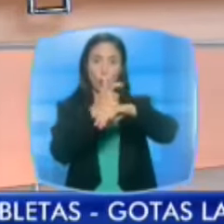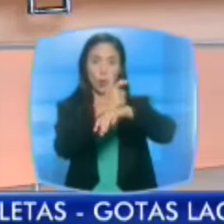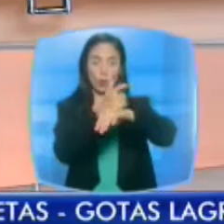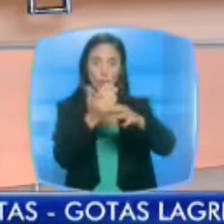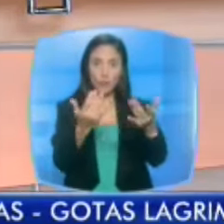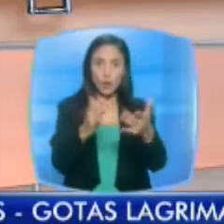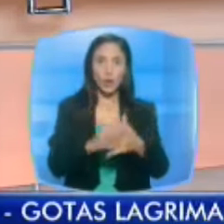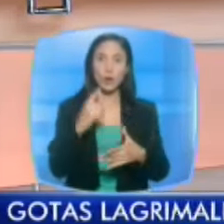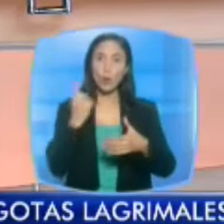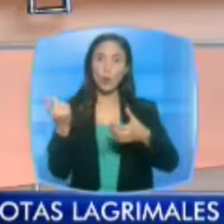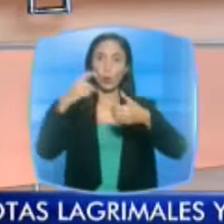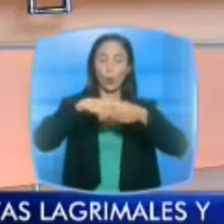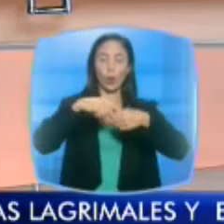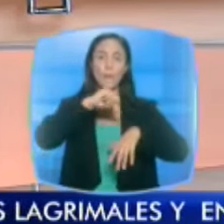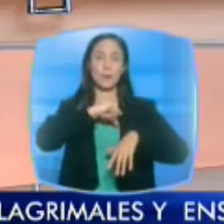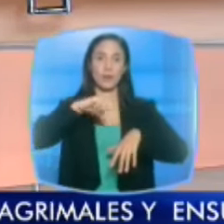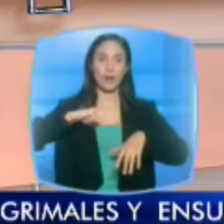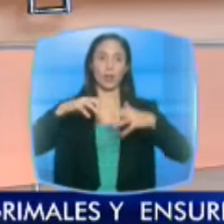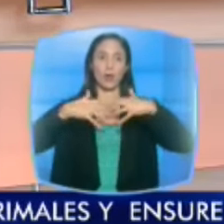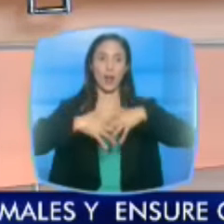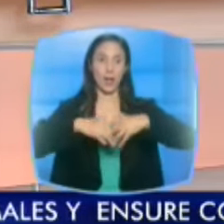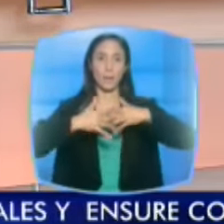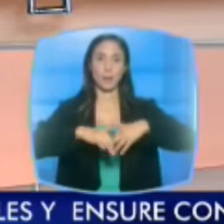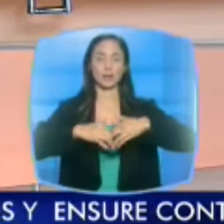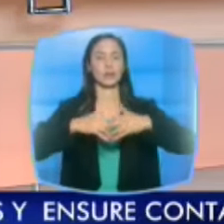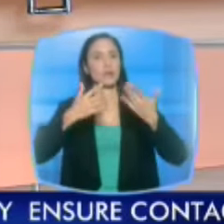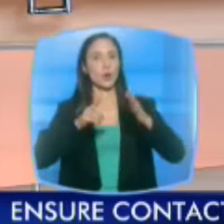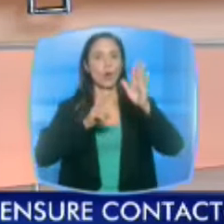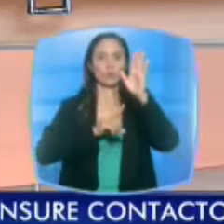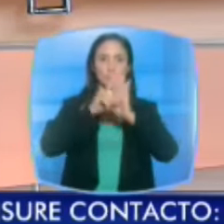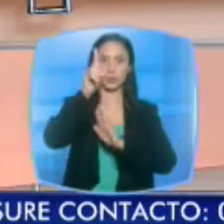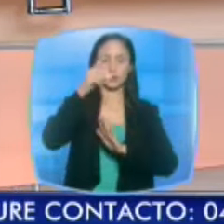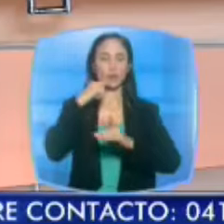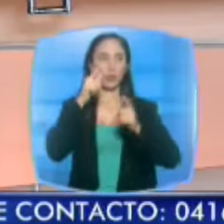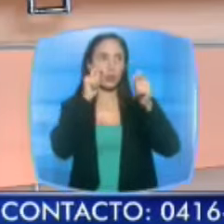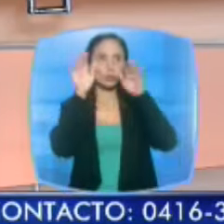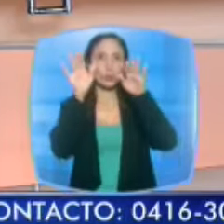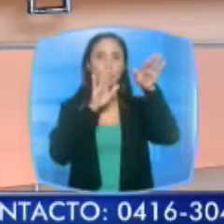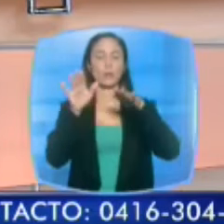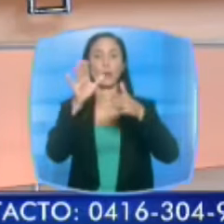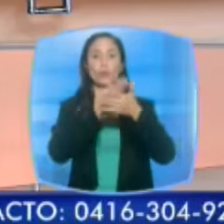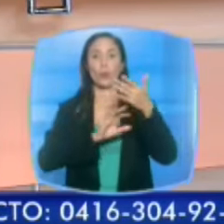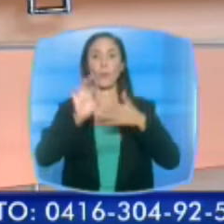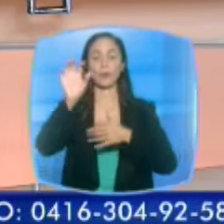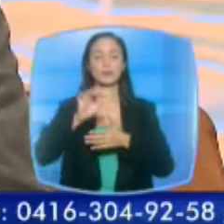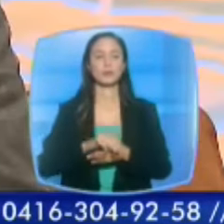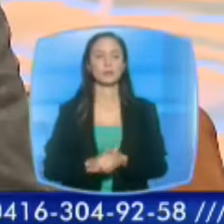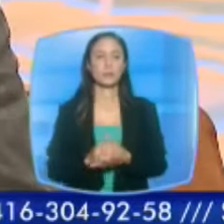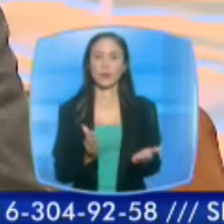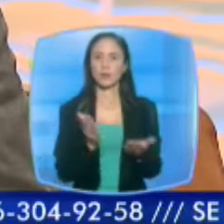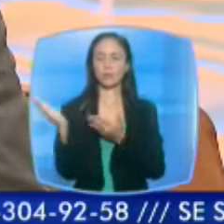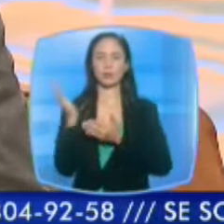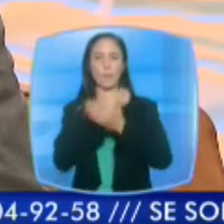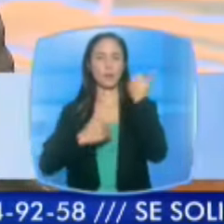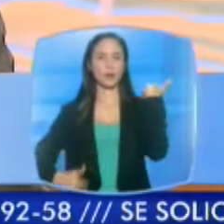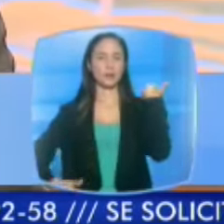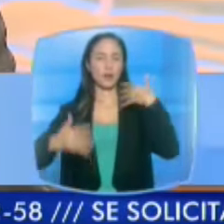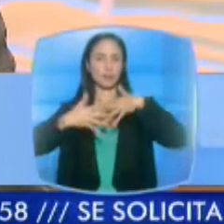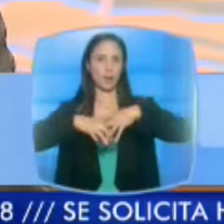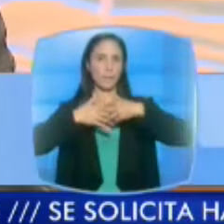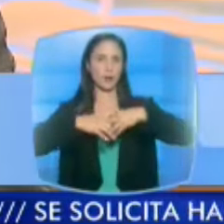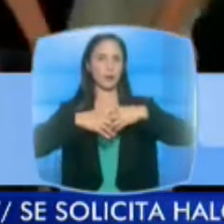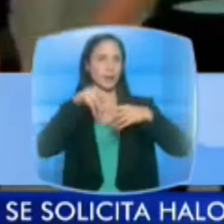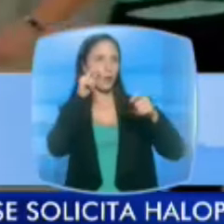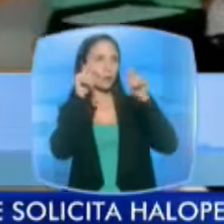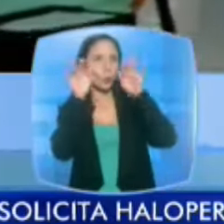a incluir al sector privado en los planes para incentivar la actividad turística en el territorio nacional. El presidente de Conceturismo,